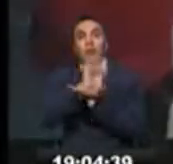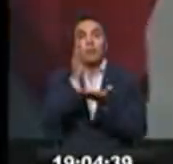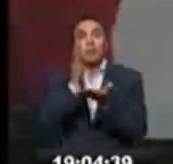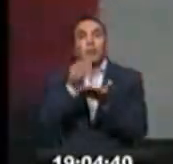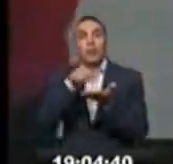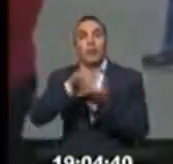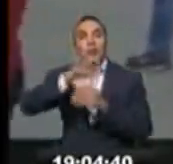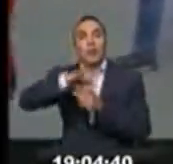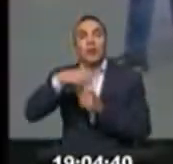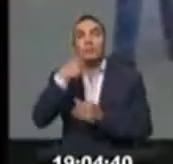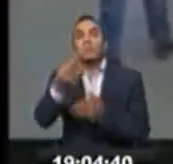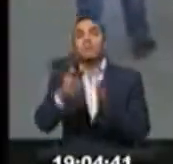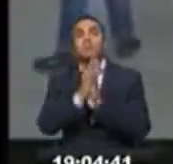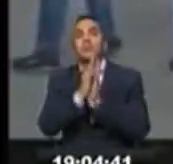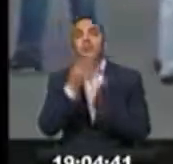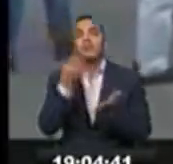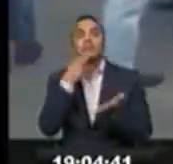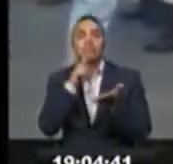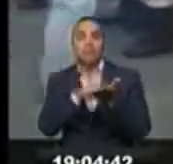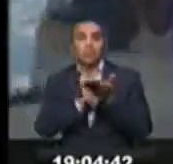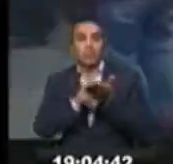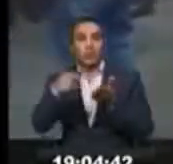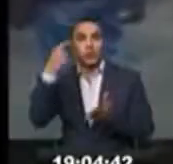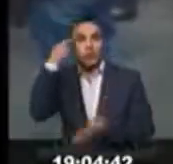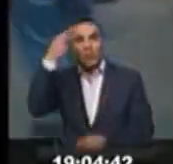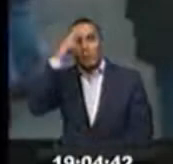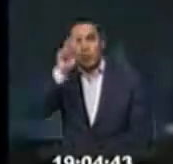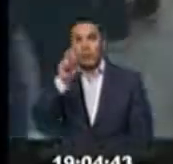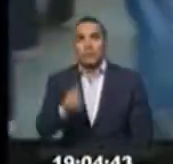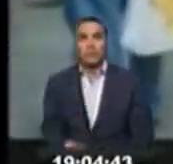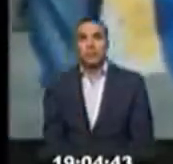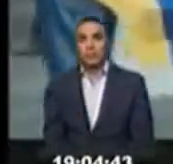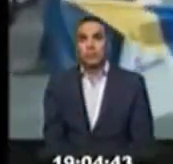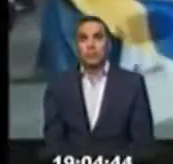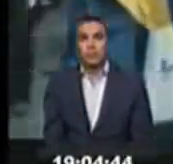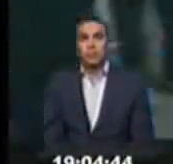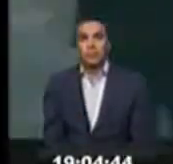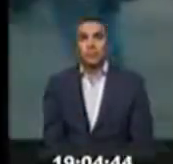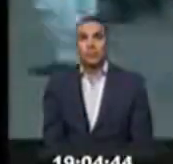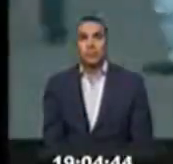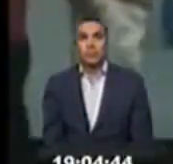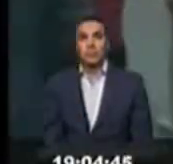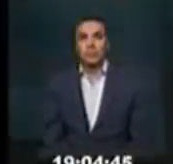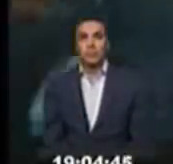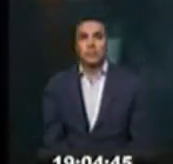presenten su planteamiento por escrito al gobierno mexicano.